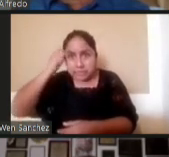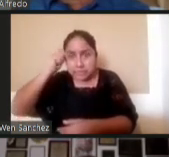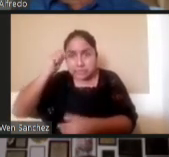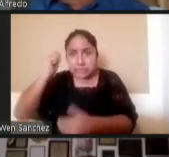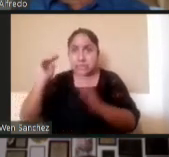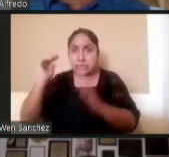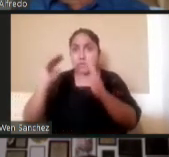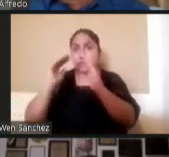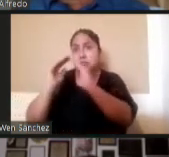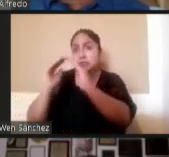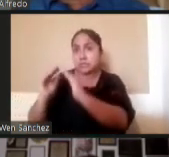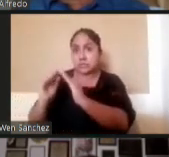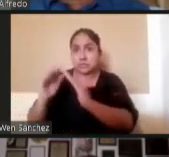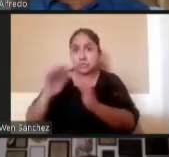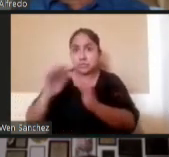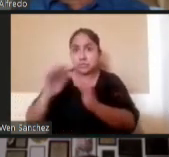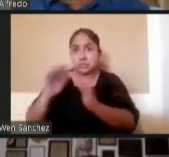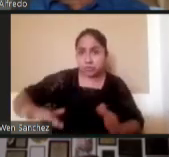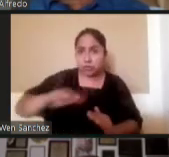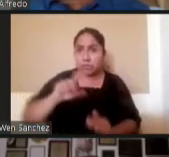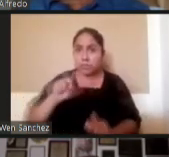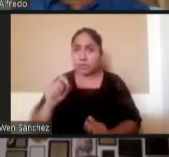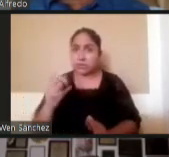una superficie de